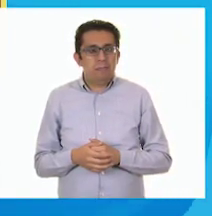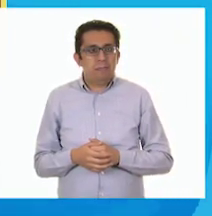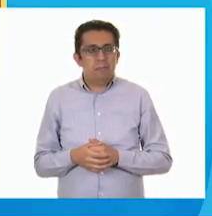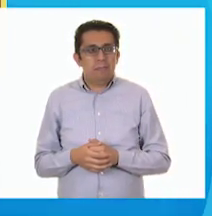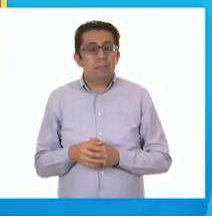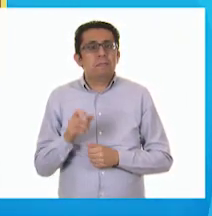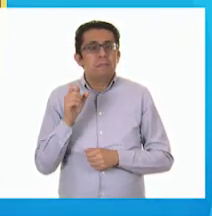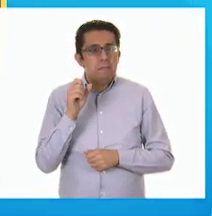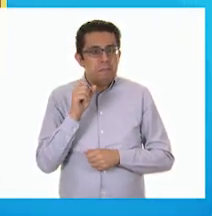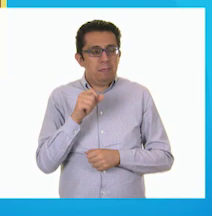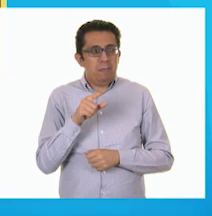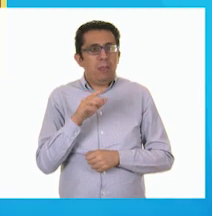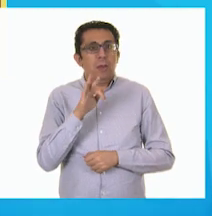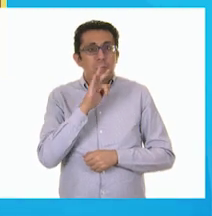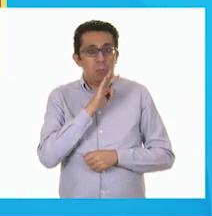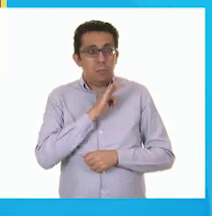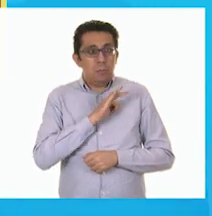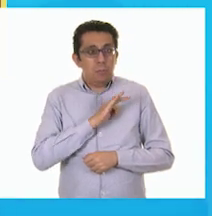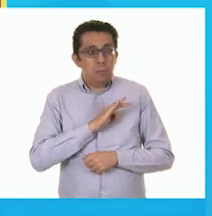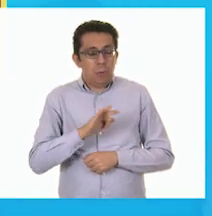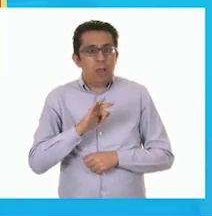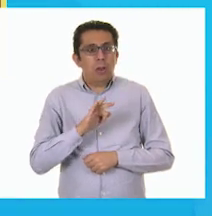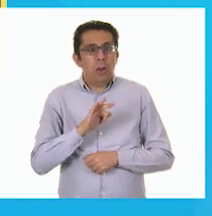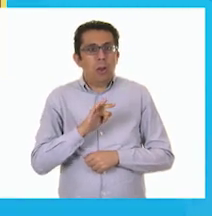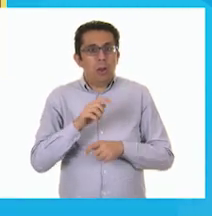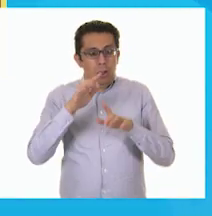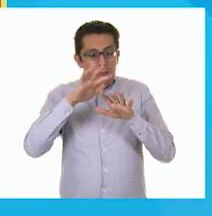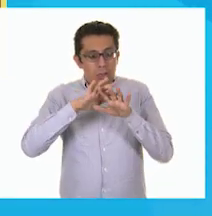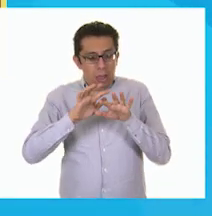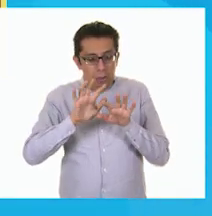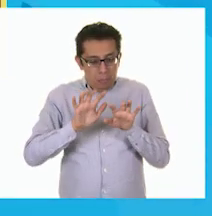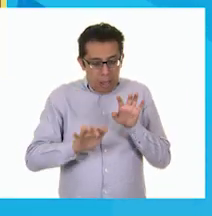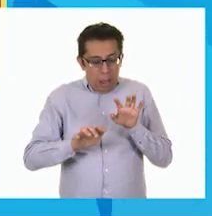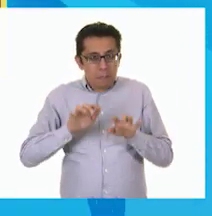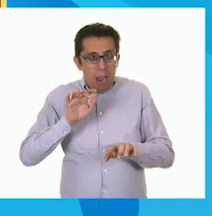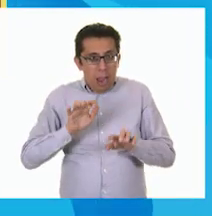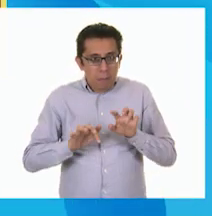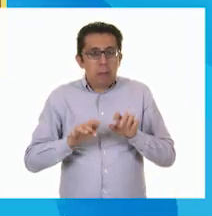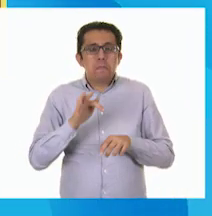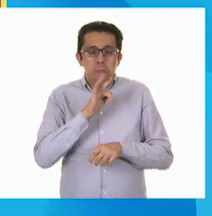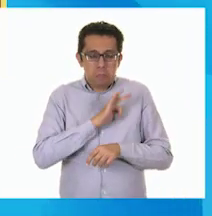Y también se puede tocar con los dedos.